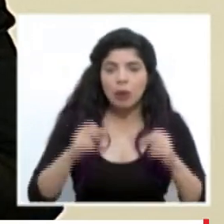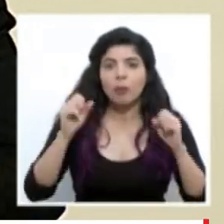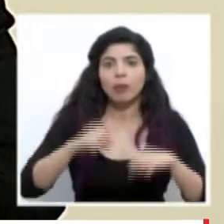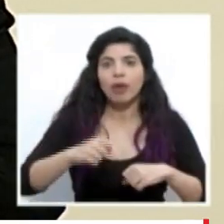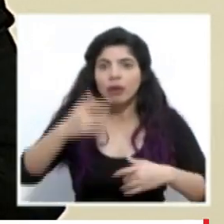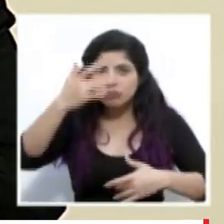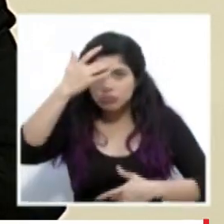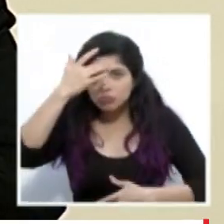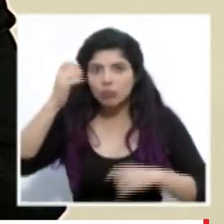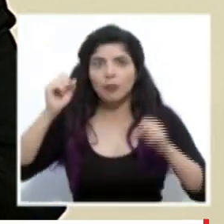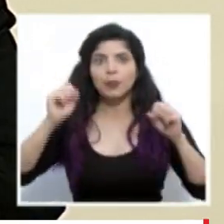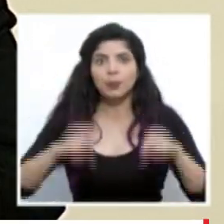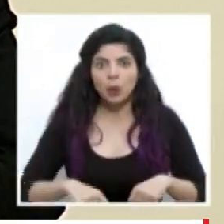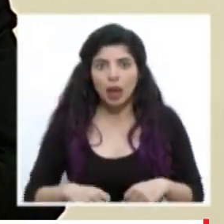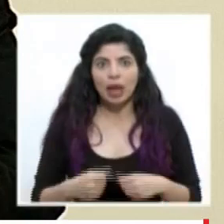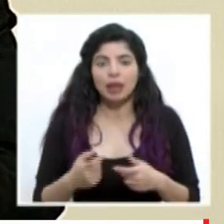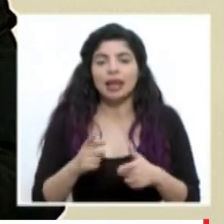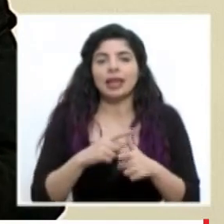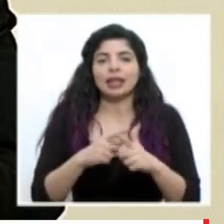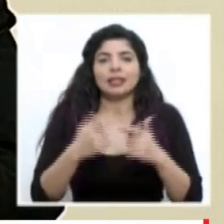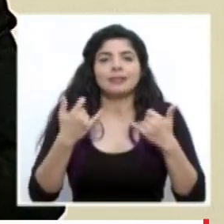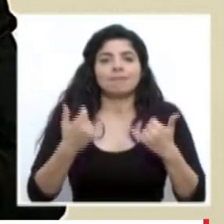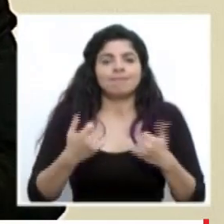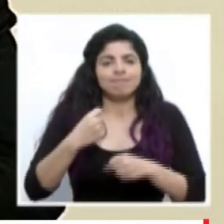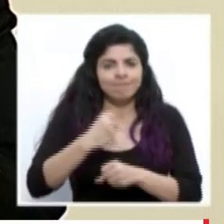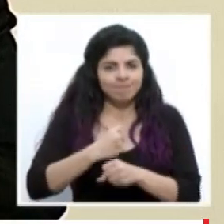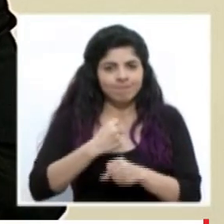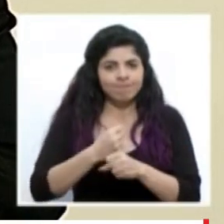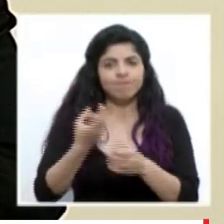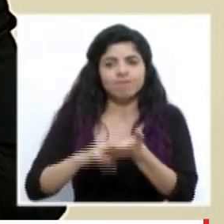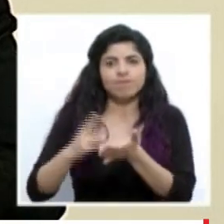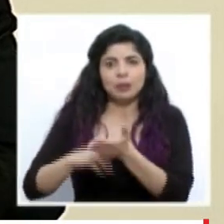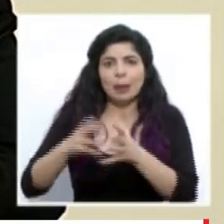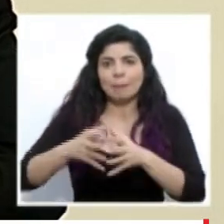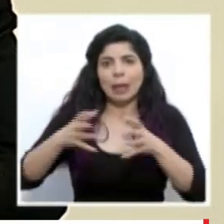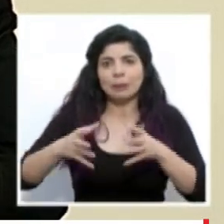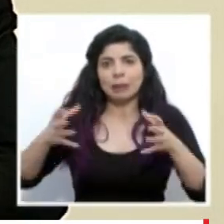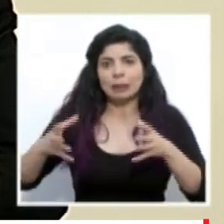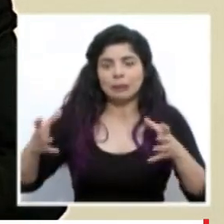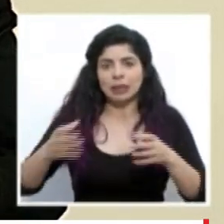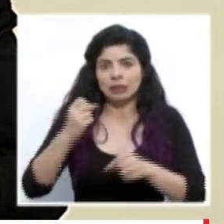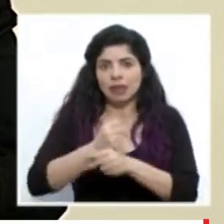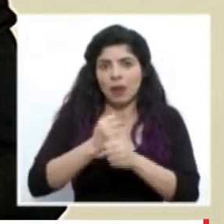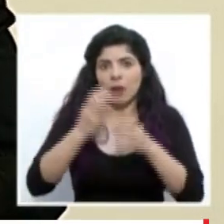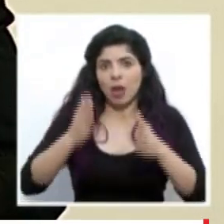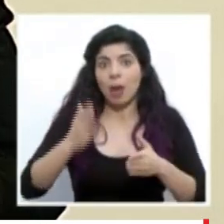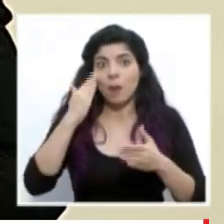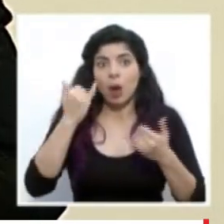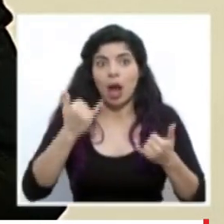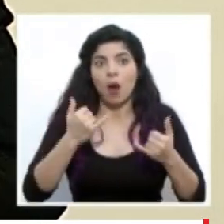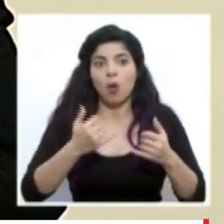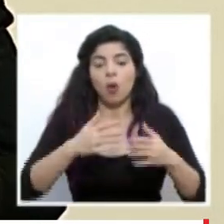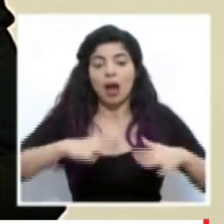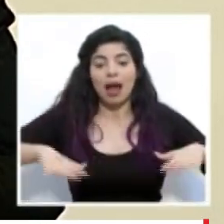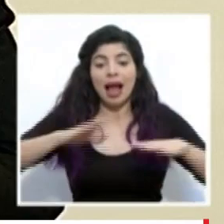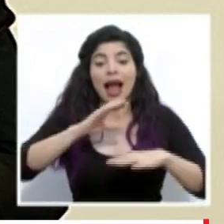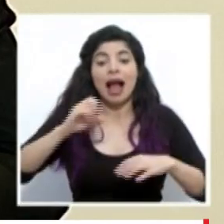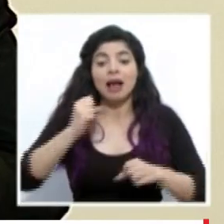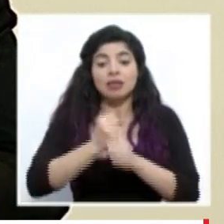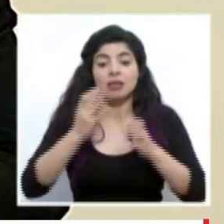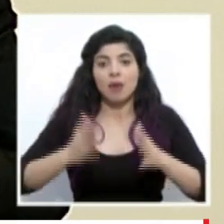que se puede enfermar. Entonces estamos dándonos la tarea de contratar más personal porque se está ampliando la capacidad instalada de la